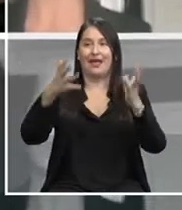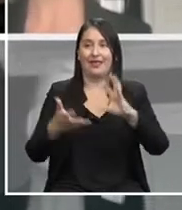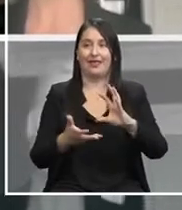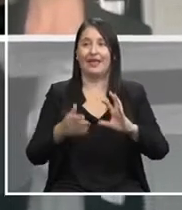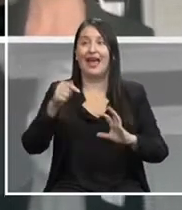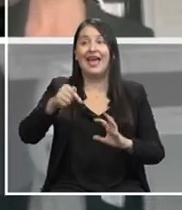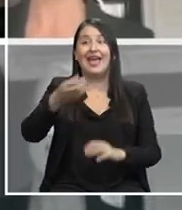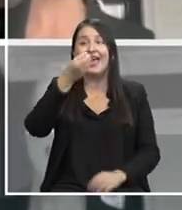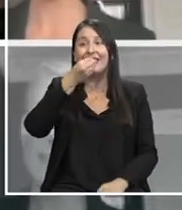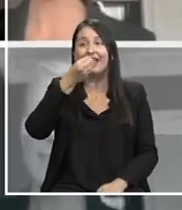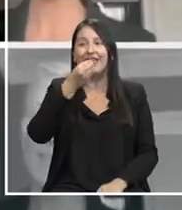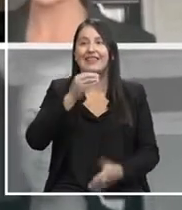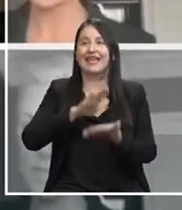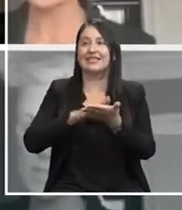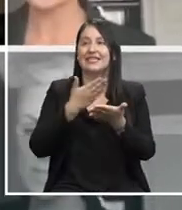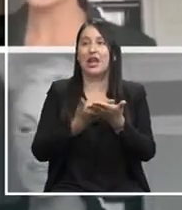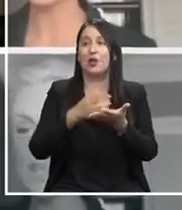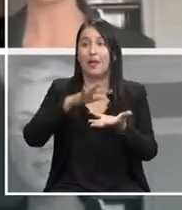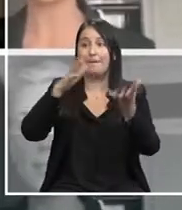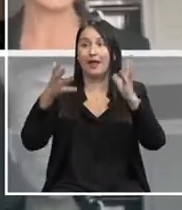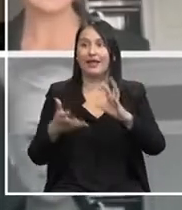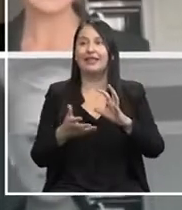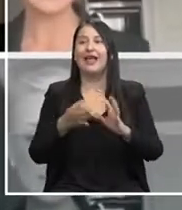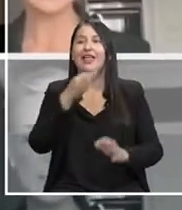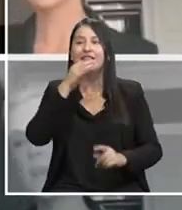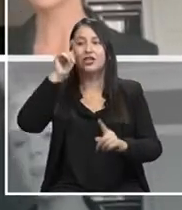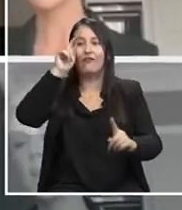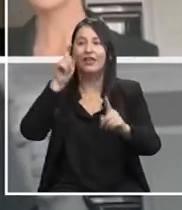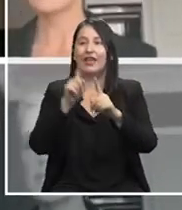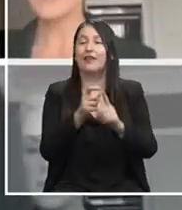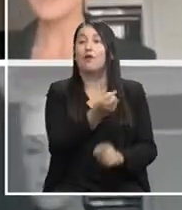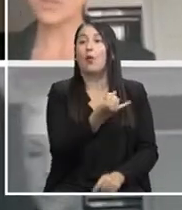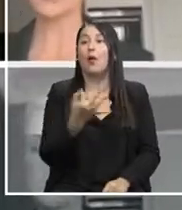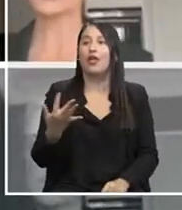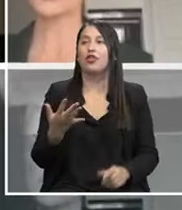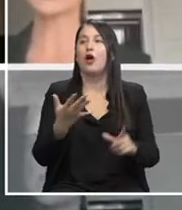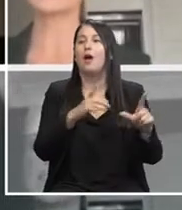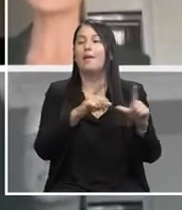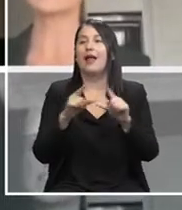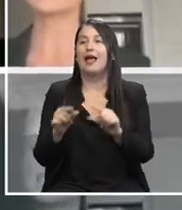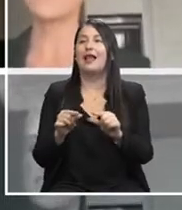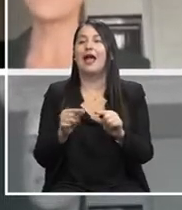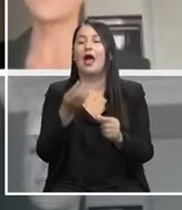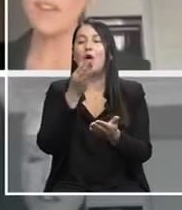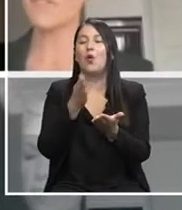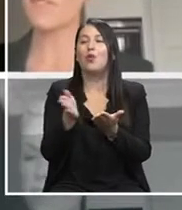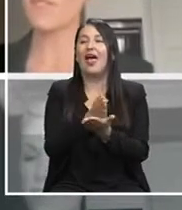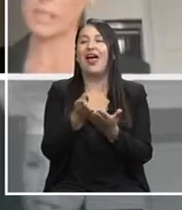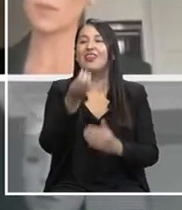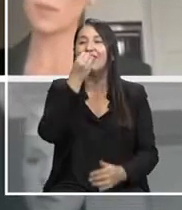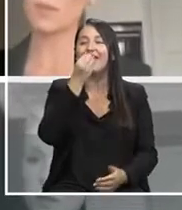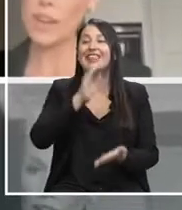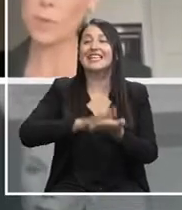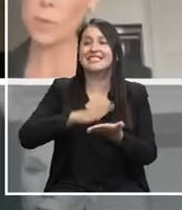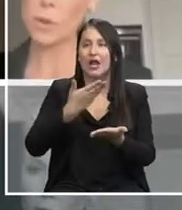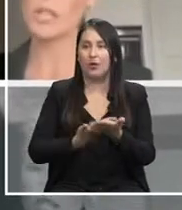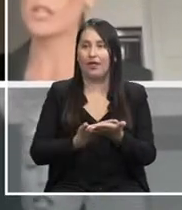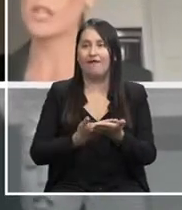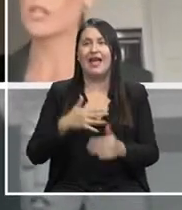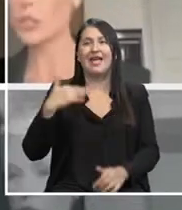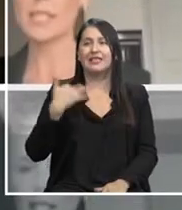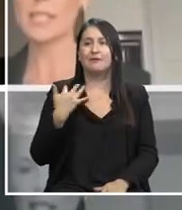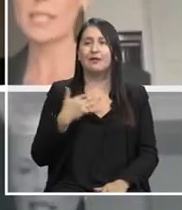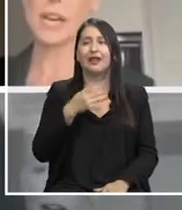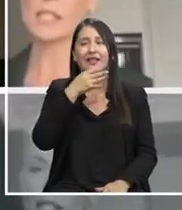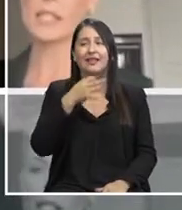dieta de salud planetaria establece objetivos cuantitativos para una dieta de referencia saludable. Es importante decir que es